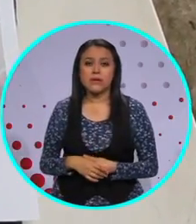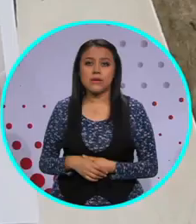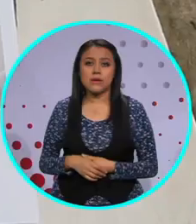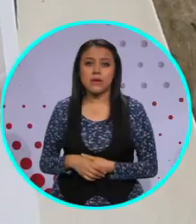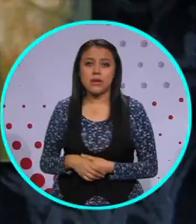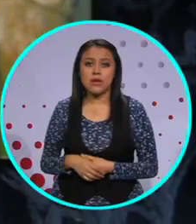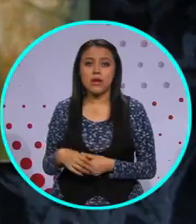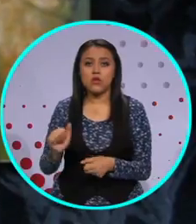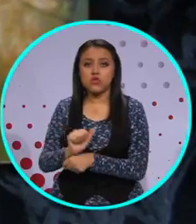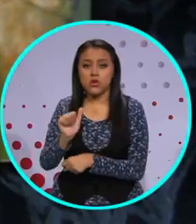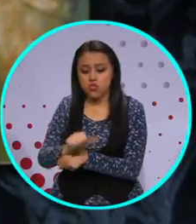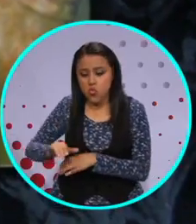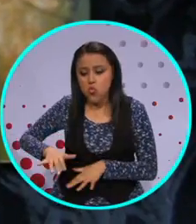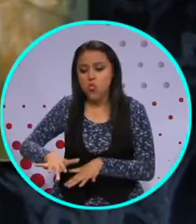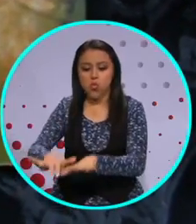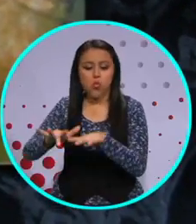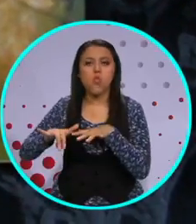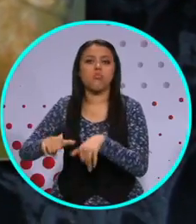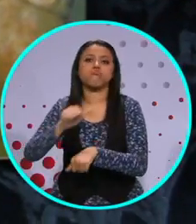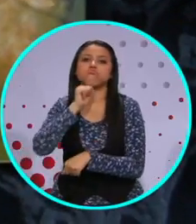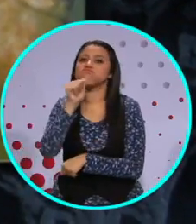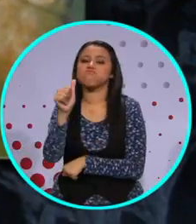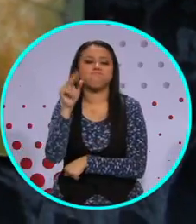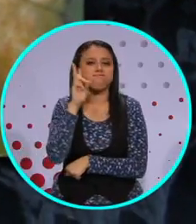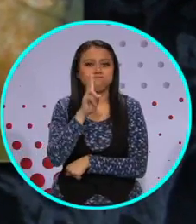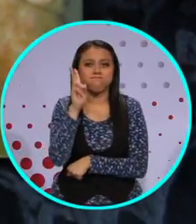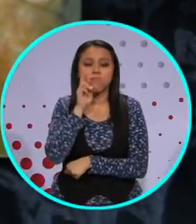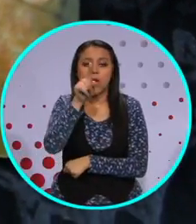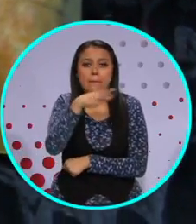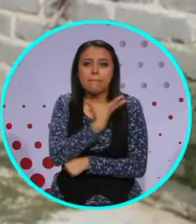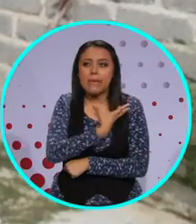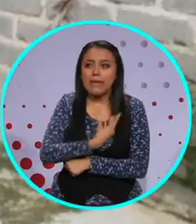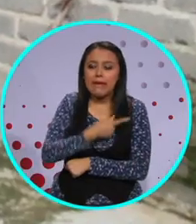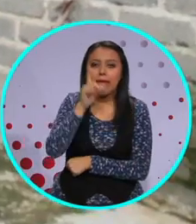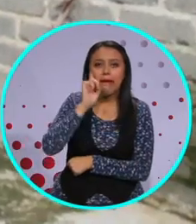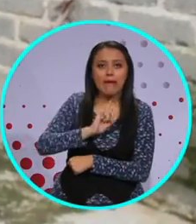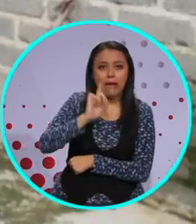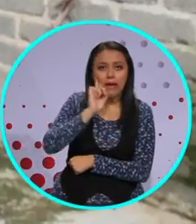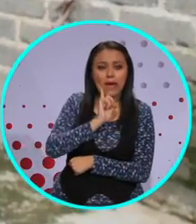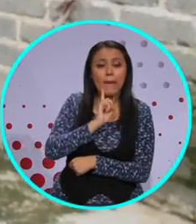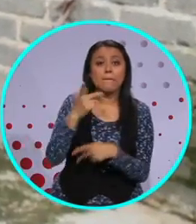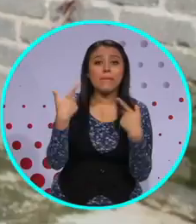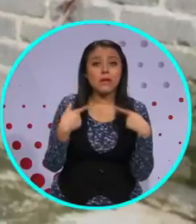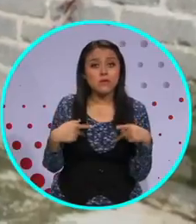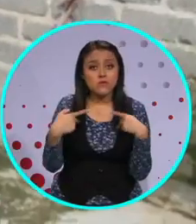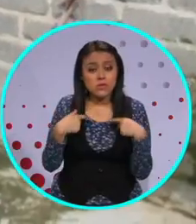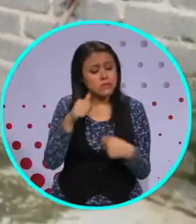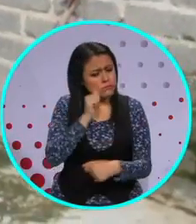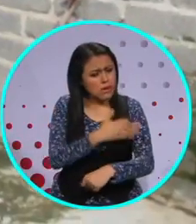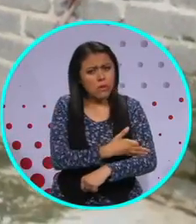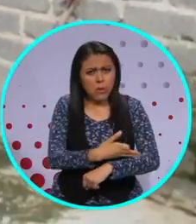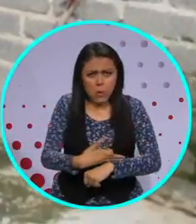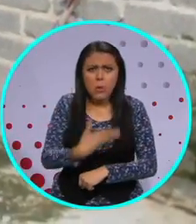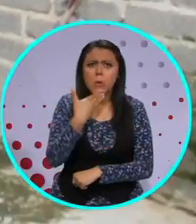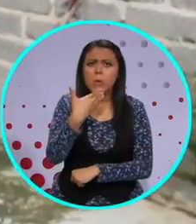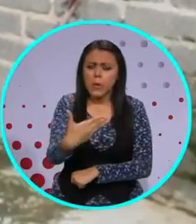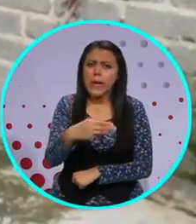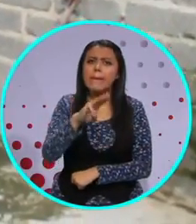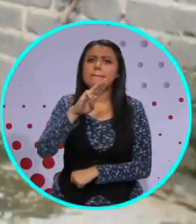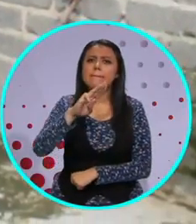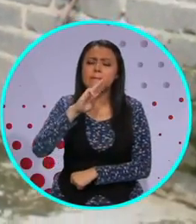vehicular entonces no no se ve nada mi hija es una persona muy de familia es muy buena